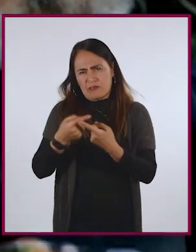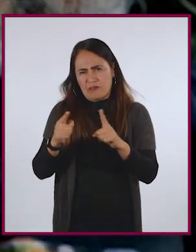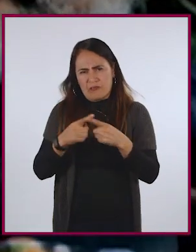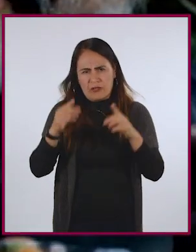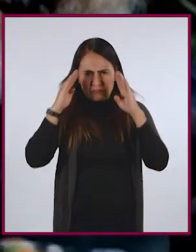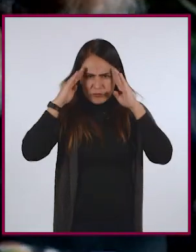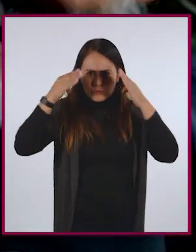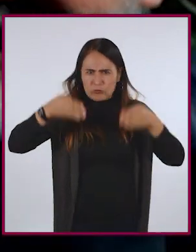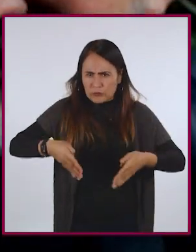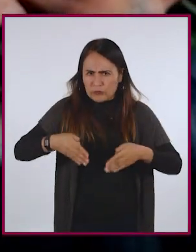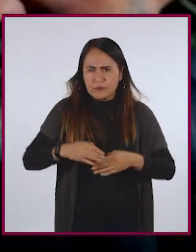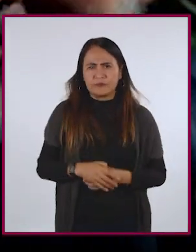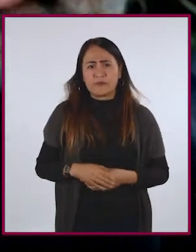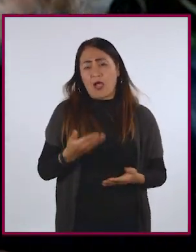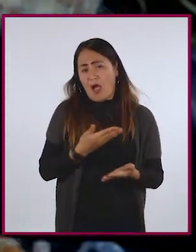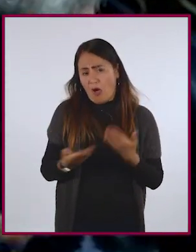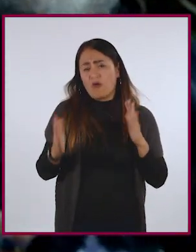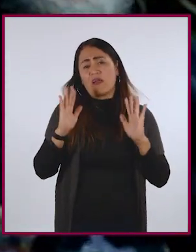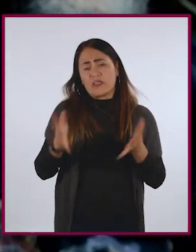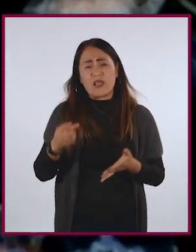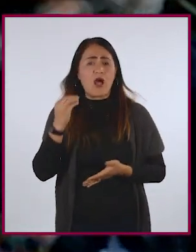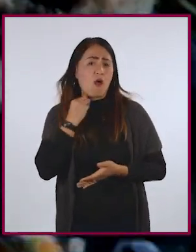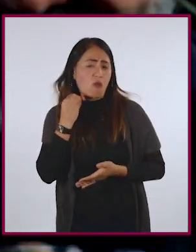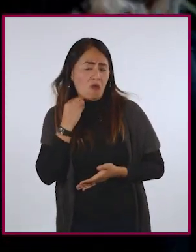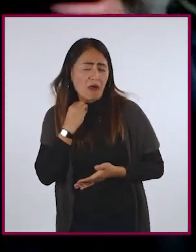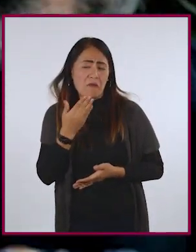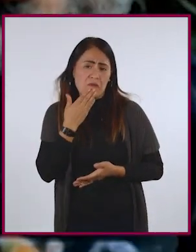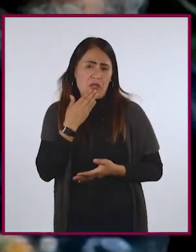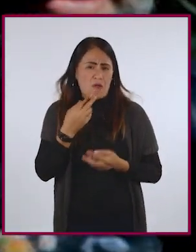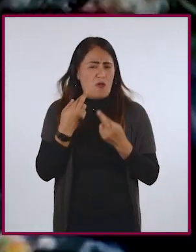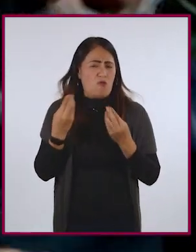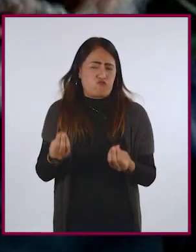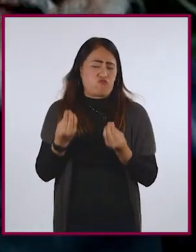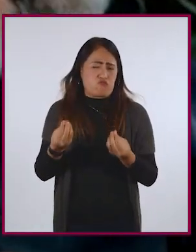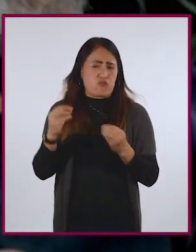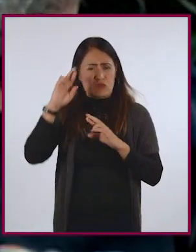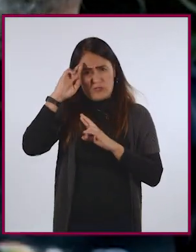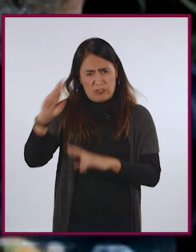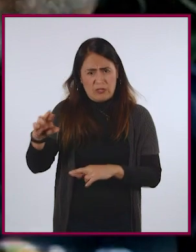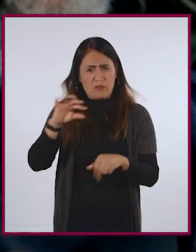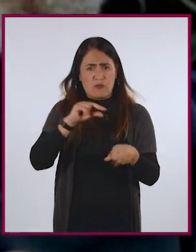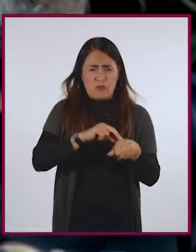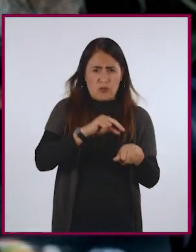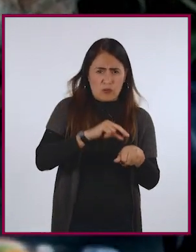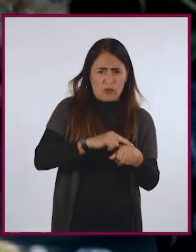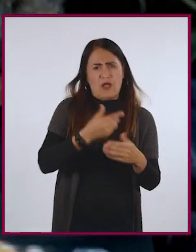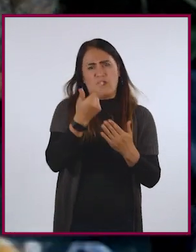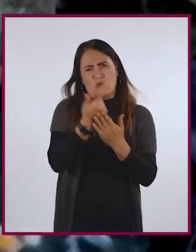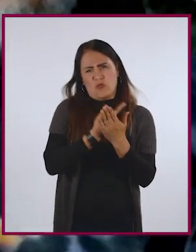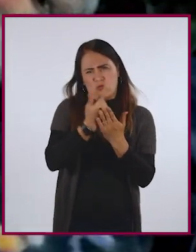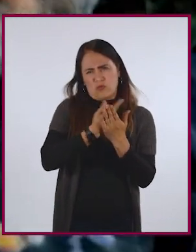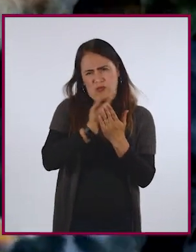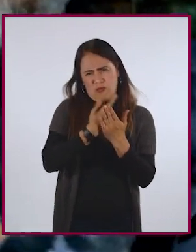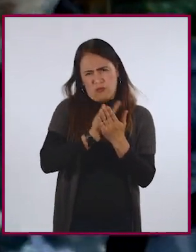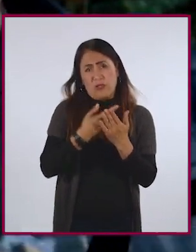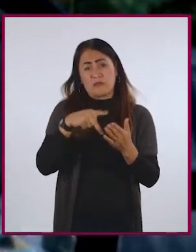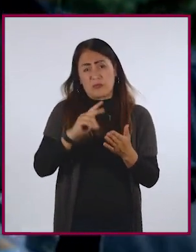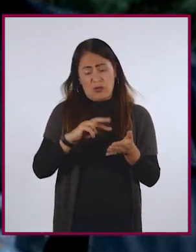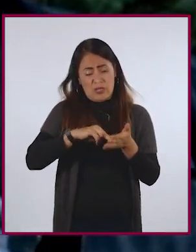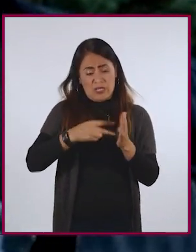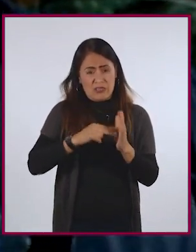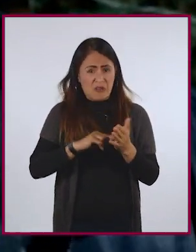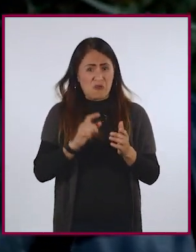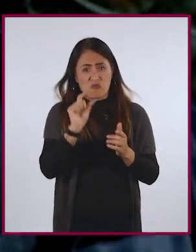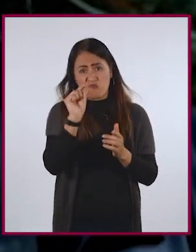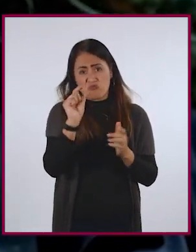Ya hay muchos abogados muy respetables, ¿no? Ya muchos médicos, muchos contadores, pero hay